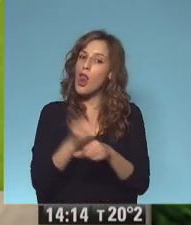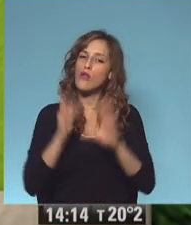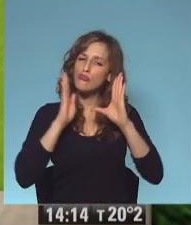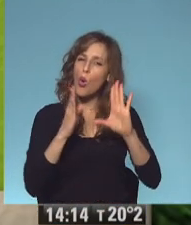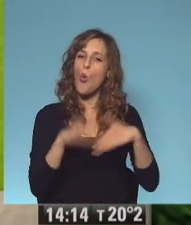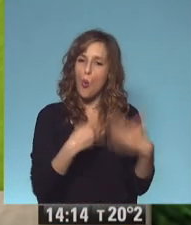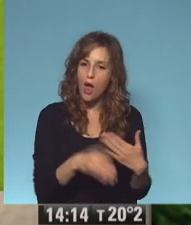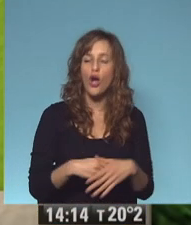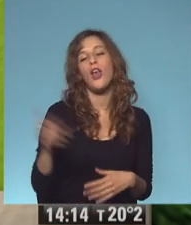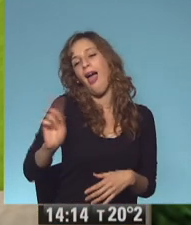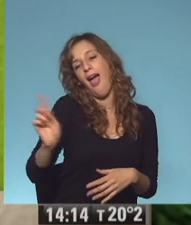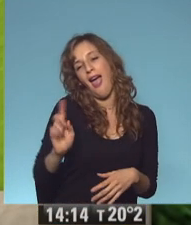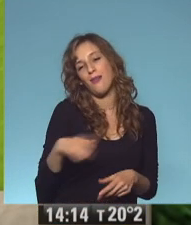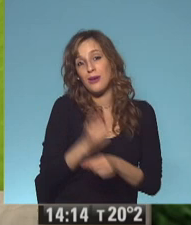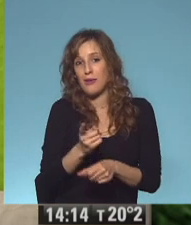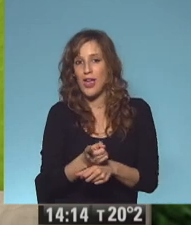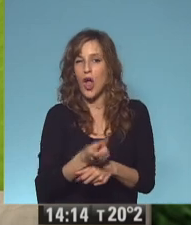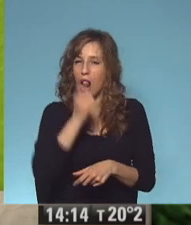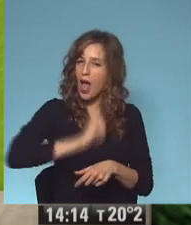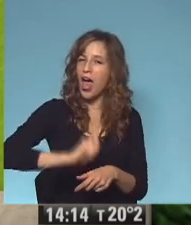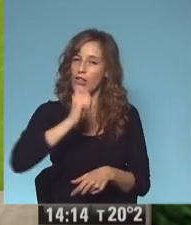Compramos primero los helados.